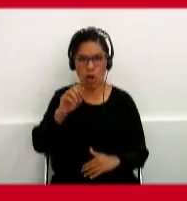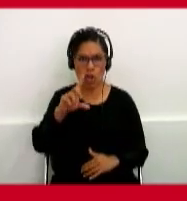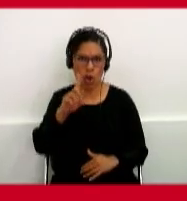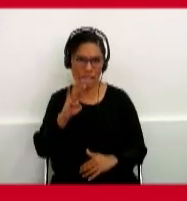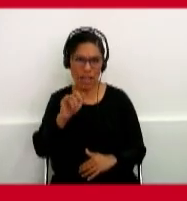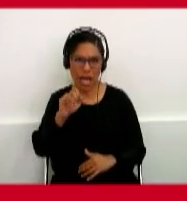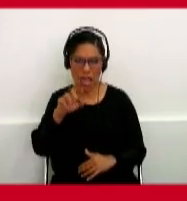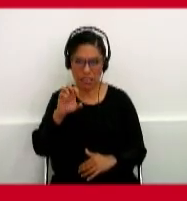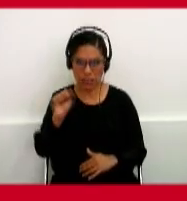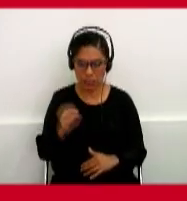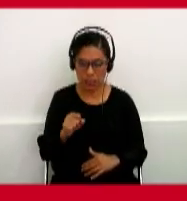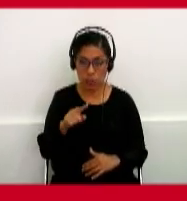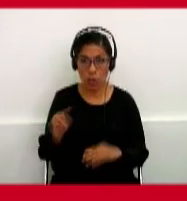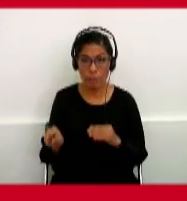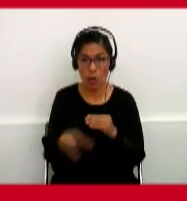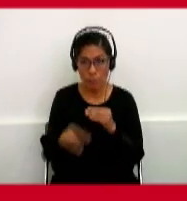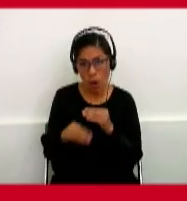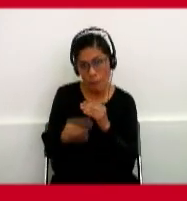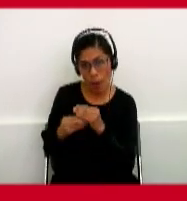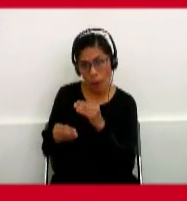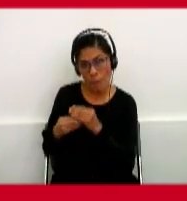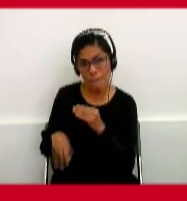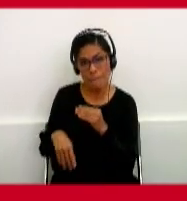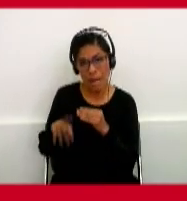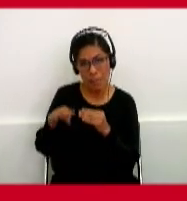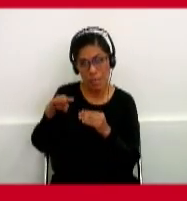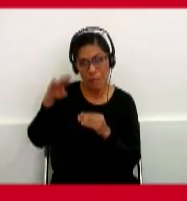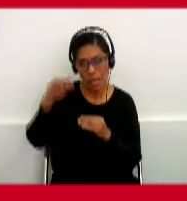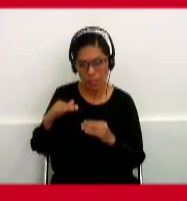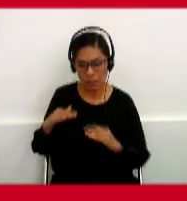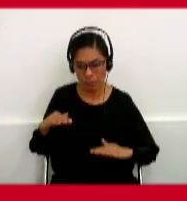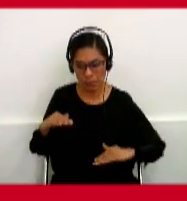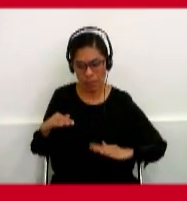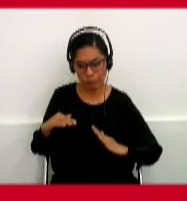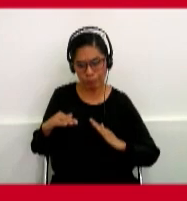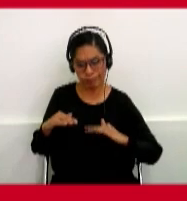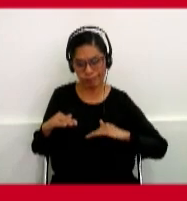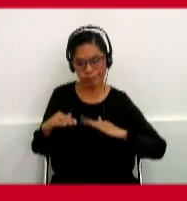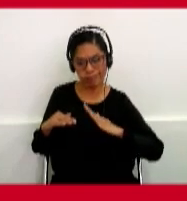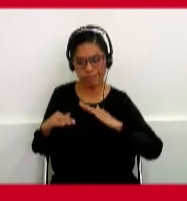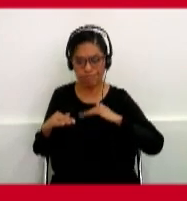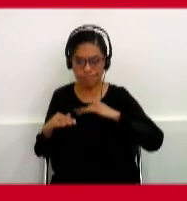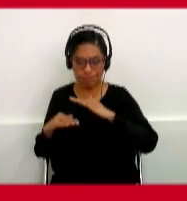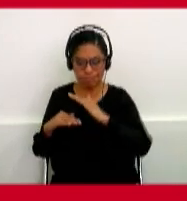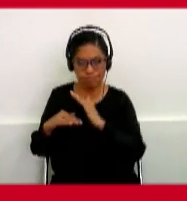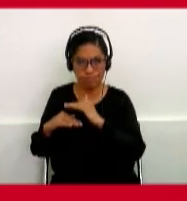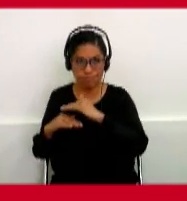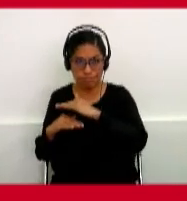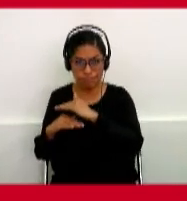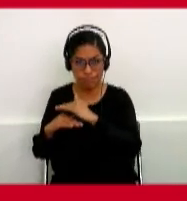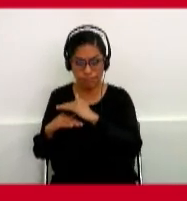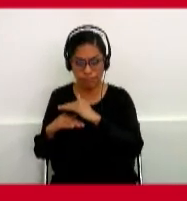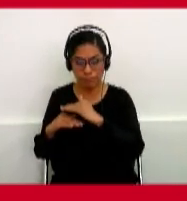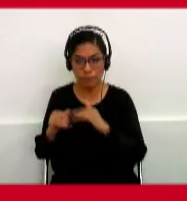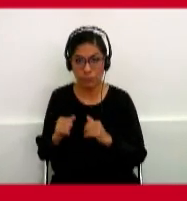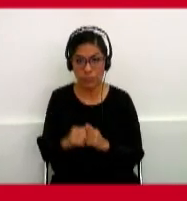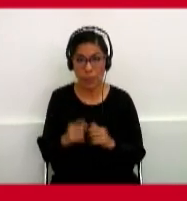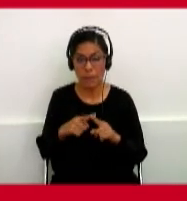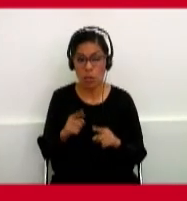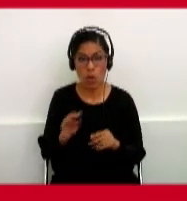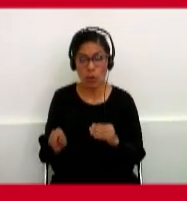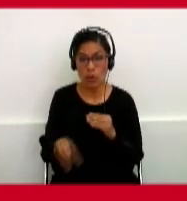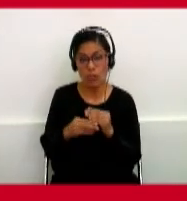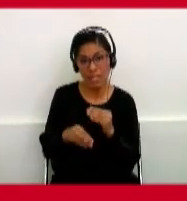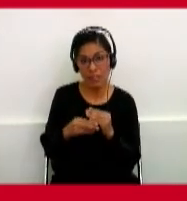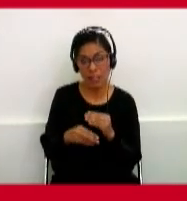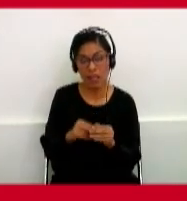incrementando el número de elementos, suelen aparecer ya las superficies globales. pero esto no quiere decir que no, cuando yo aumente el número de